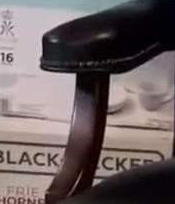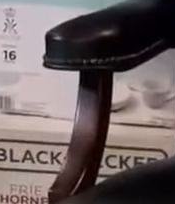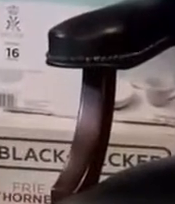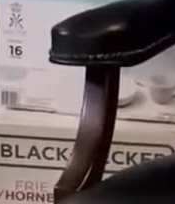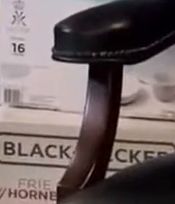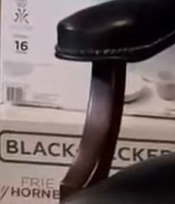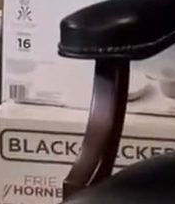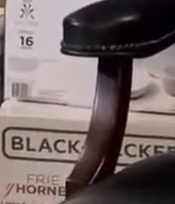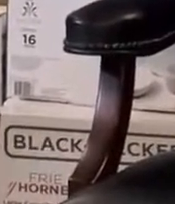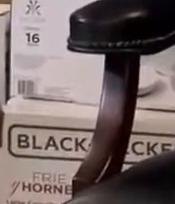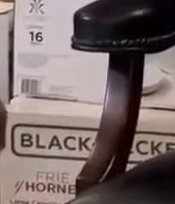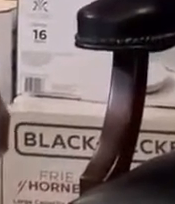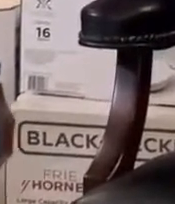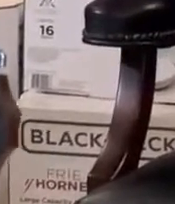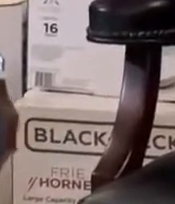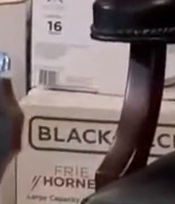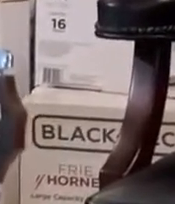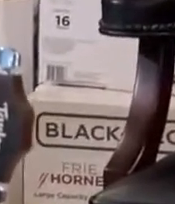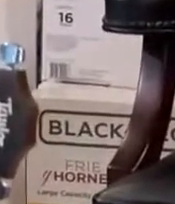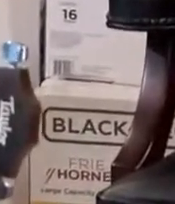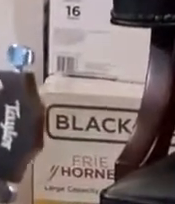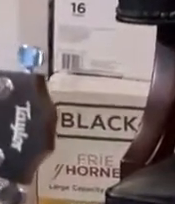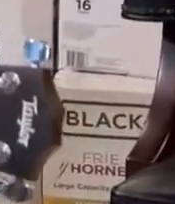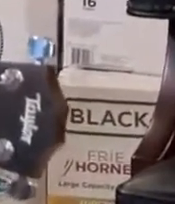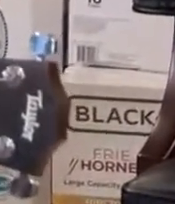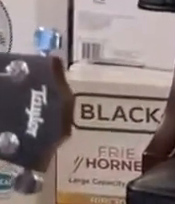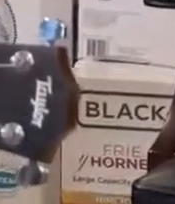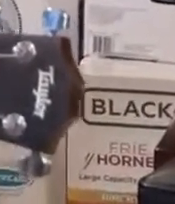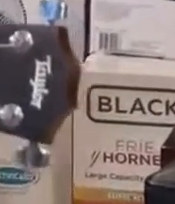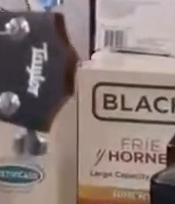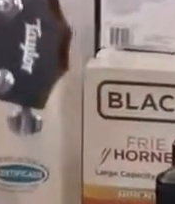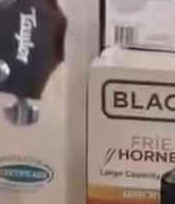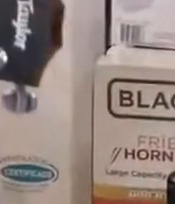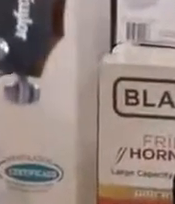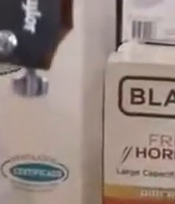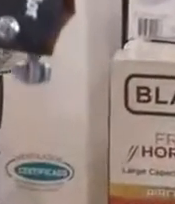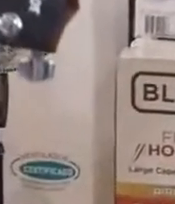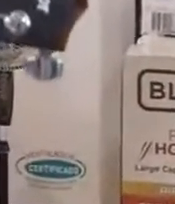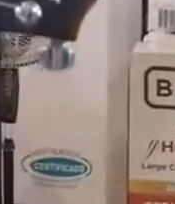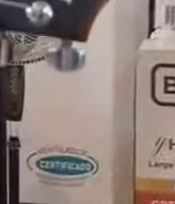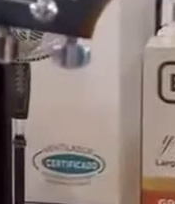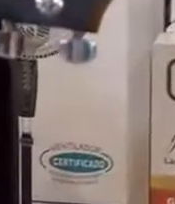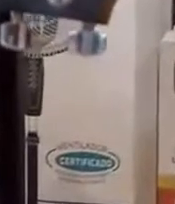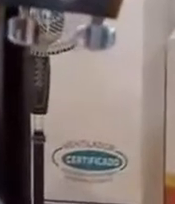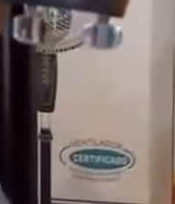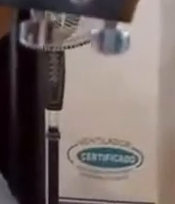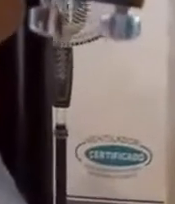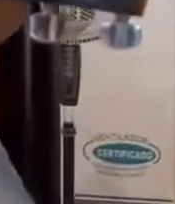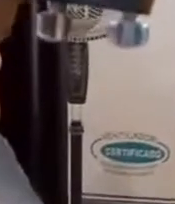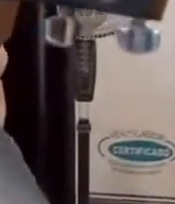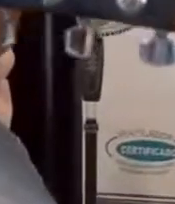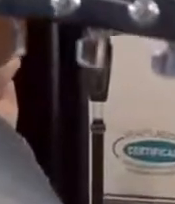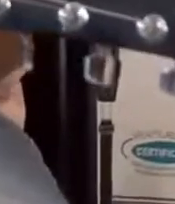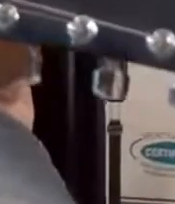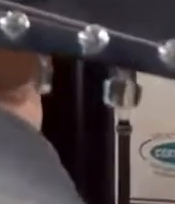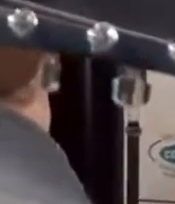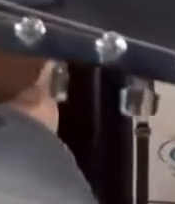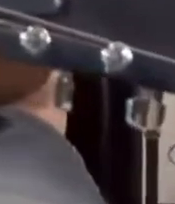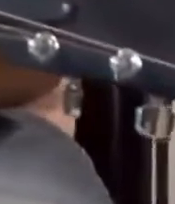A ti que cargaste en tu vientre dolor y cansancio.